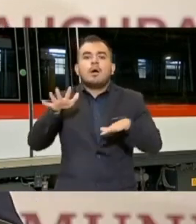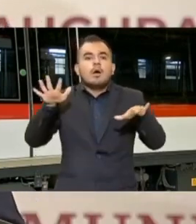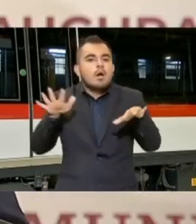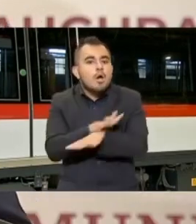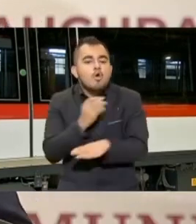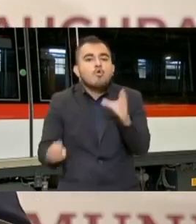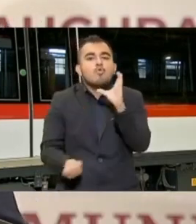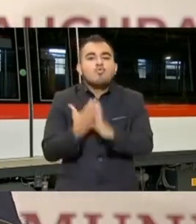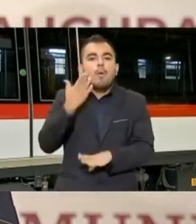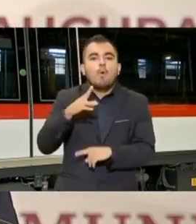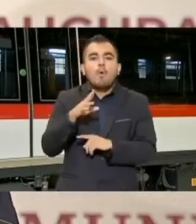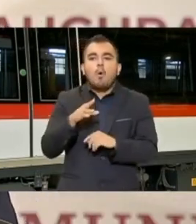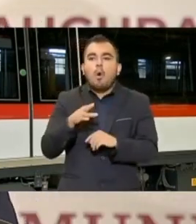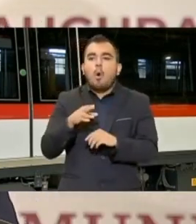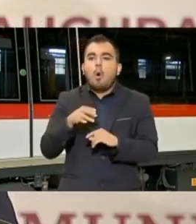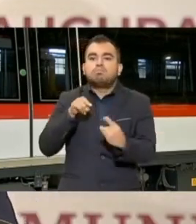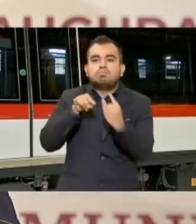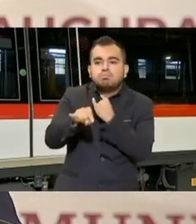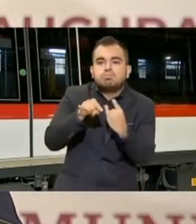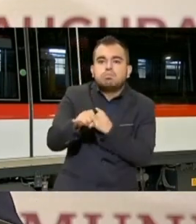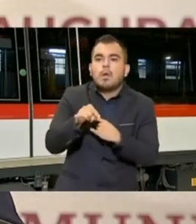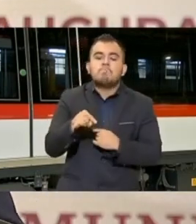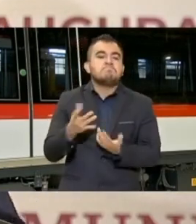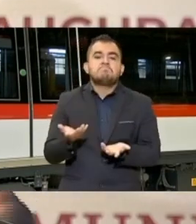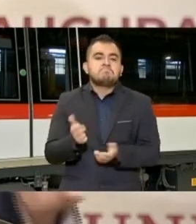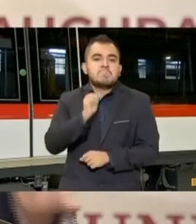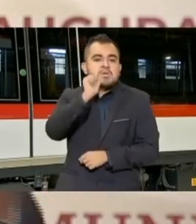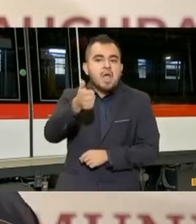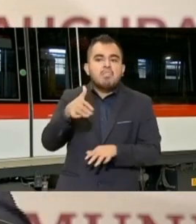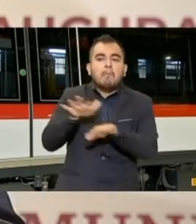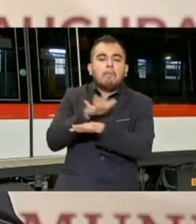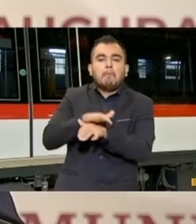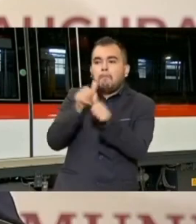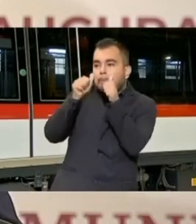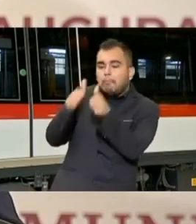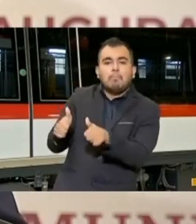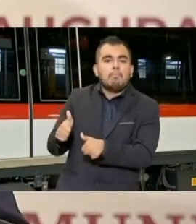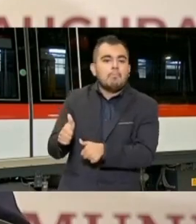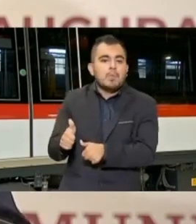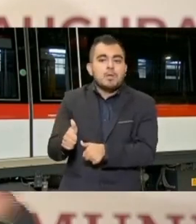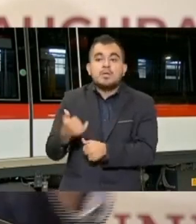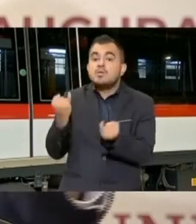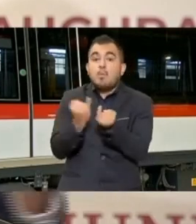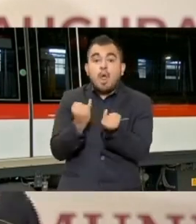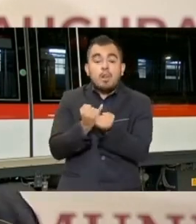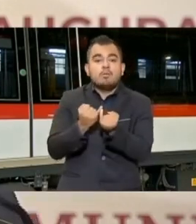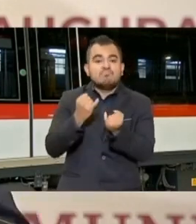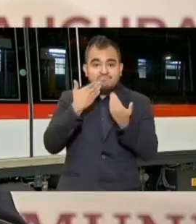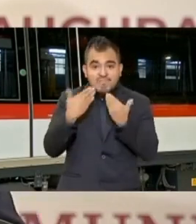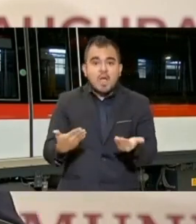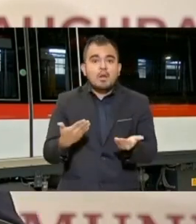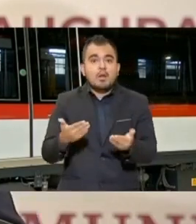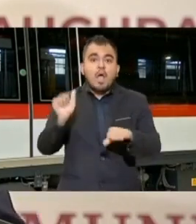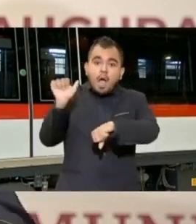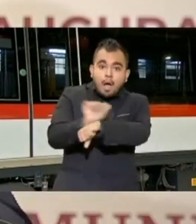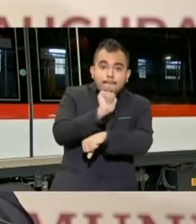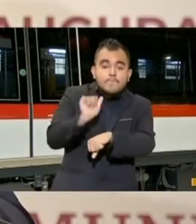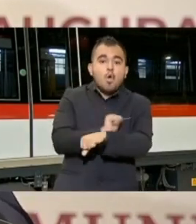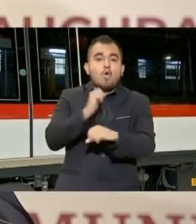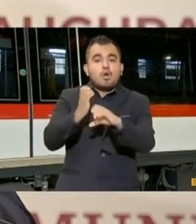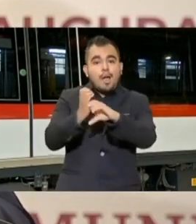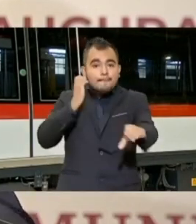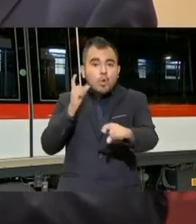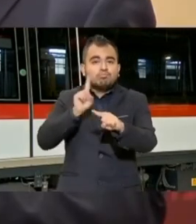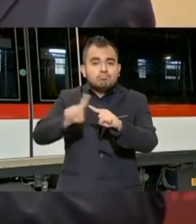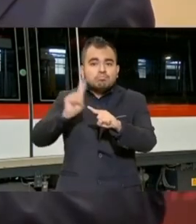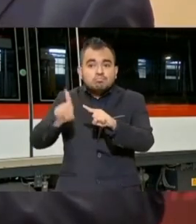infraestructura vial, mucho menos se puso orden en el transporte público y las manos